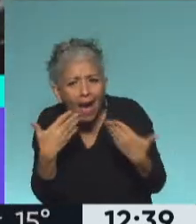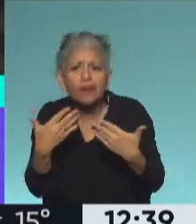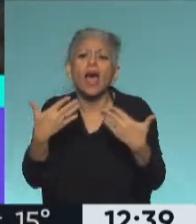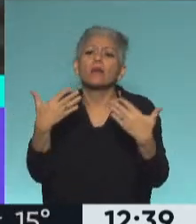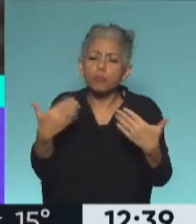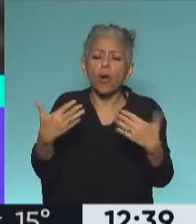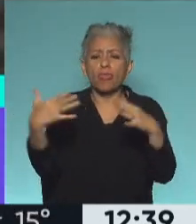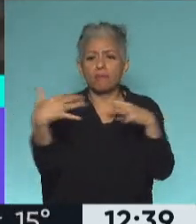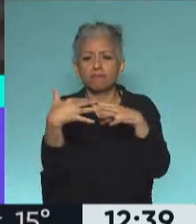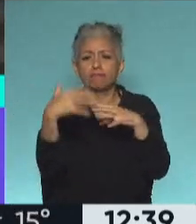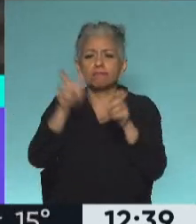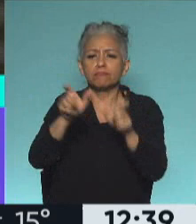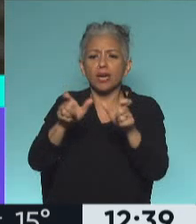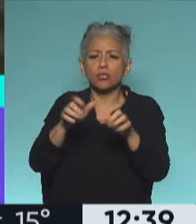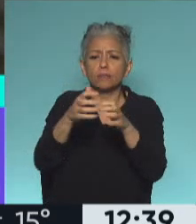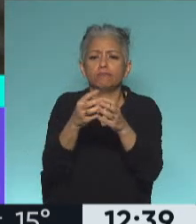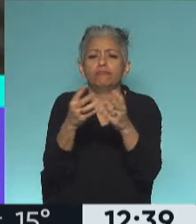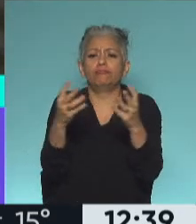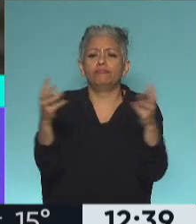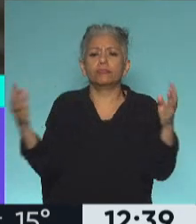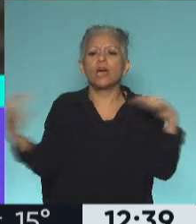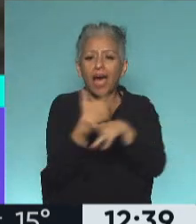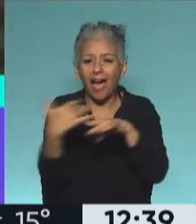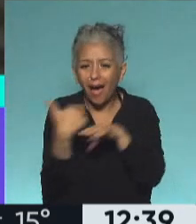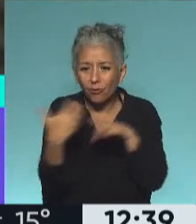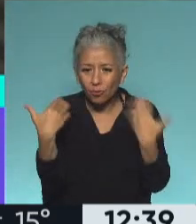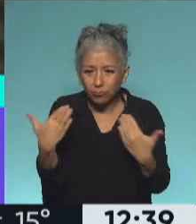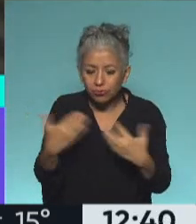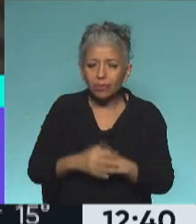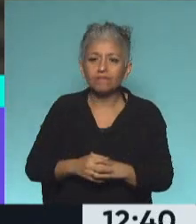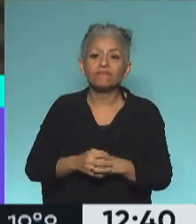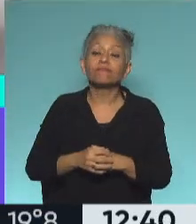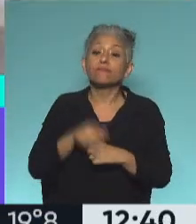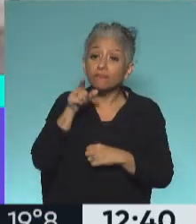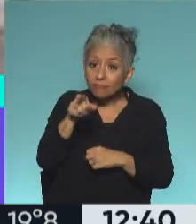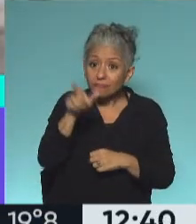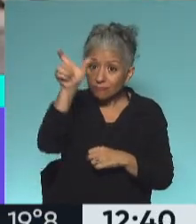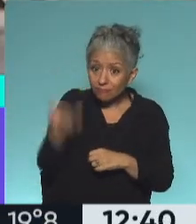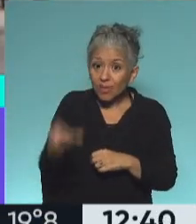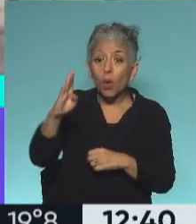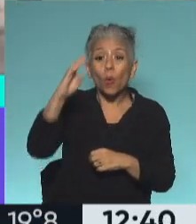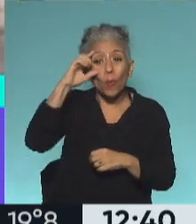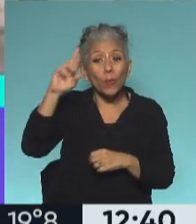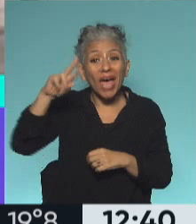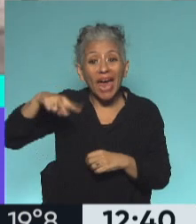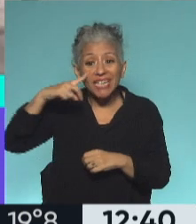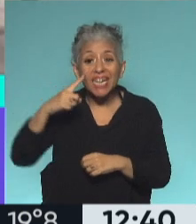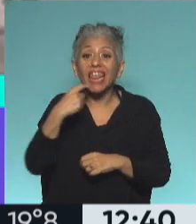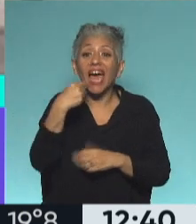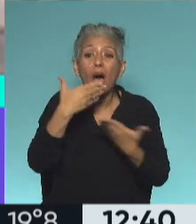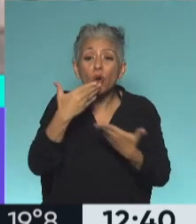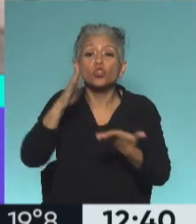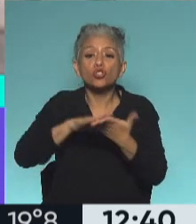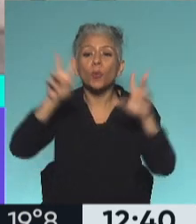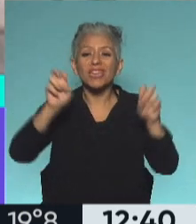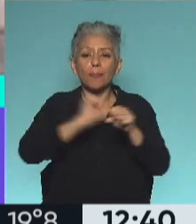puente La Noria. En este contexto, el titular de la cartera de seguridad bonaerense se refirió a la pandemia, a la situación